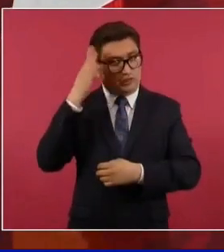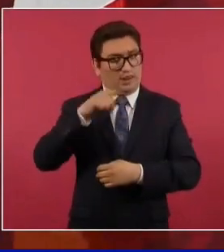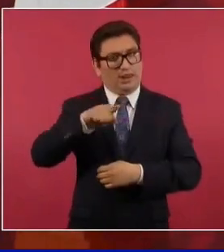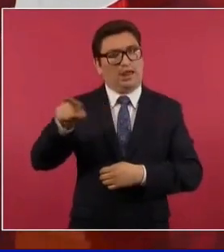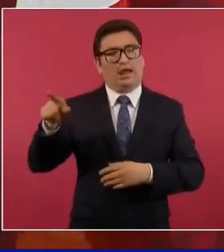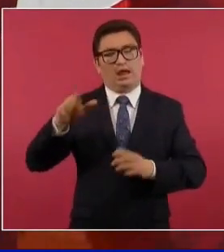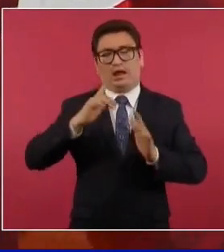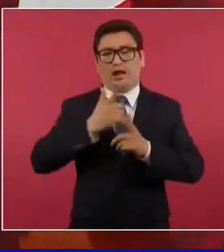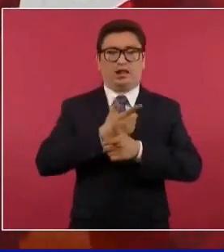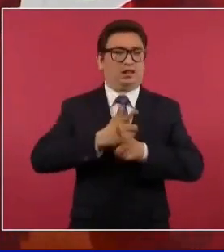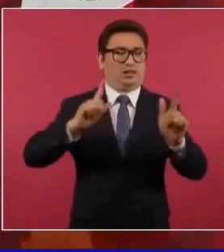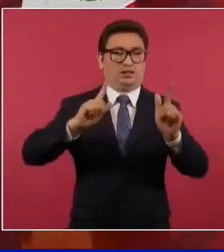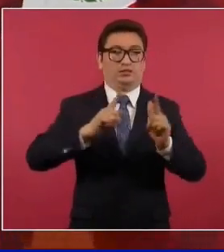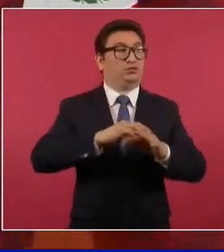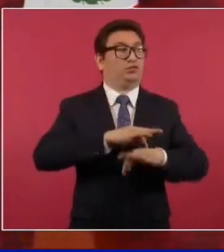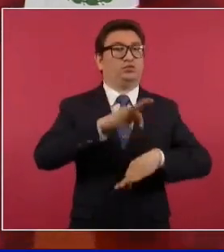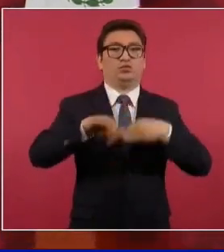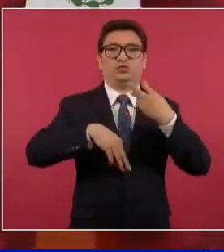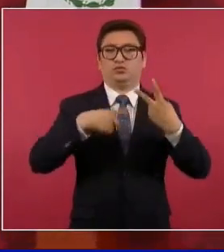y libres todos.